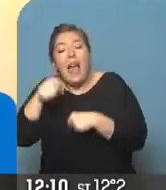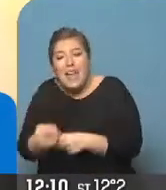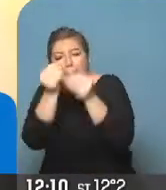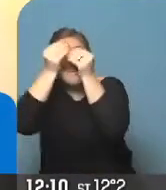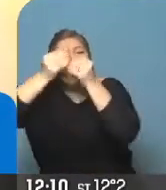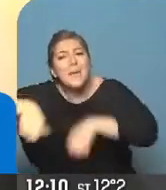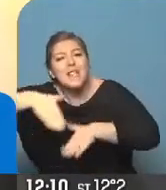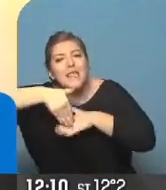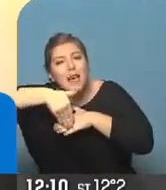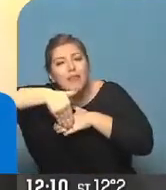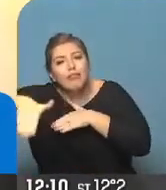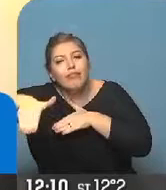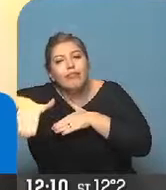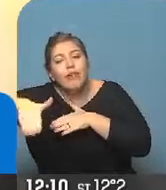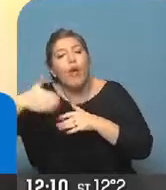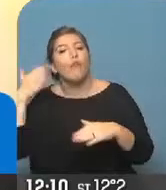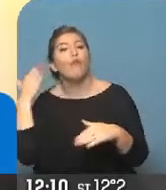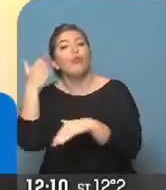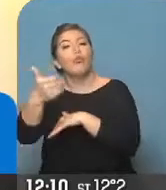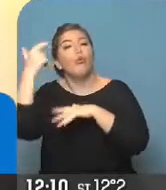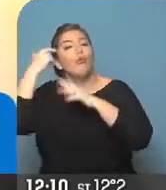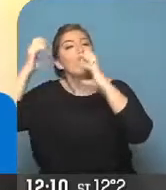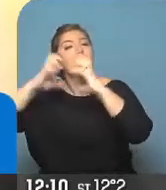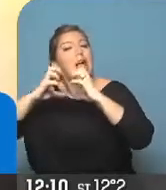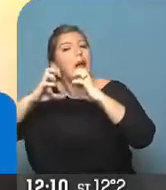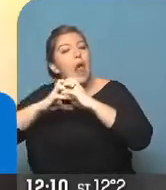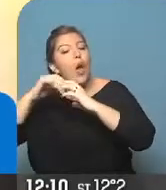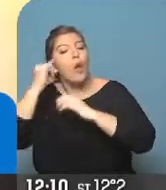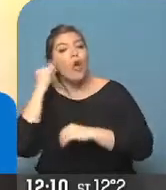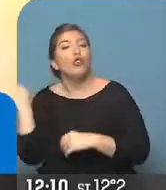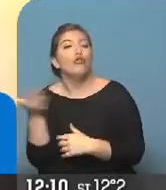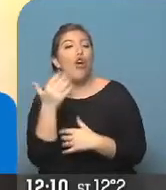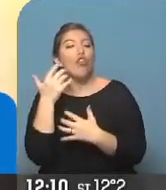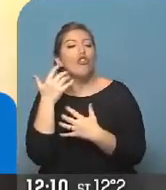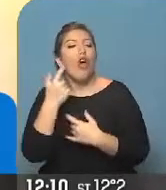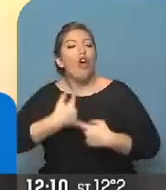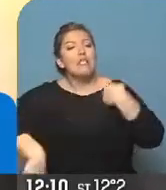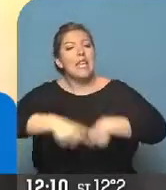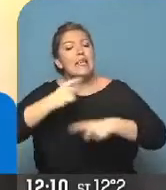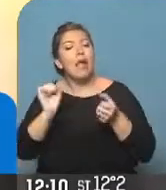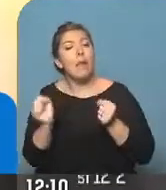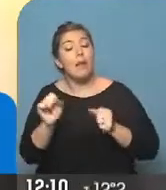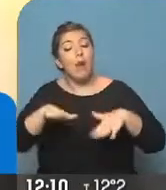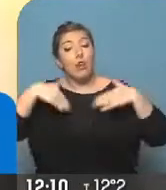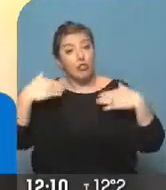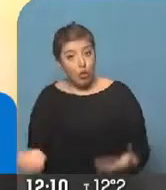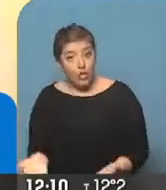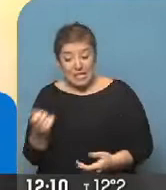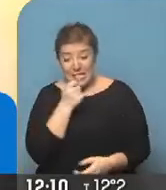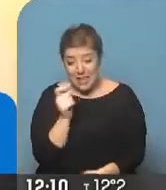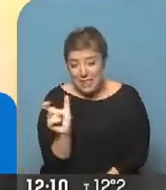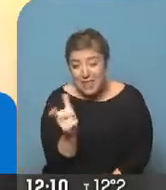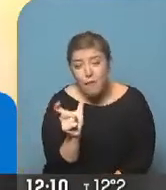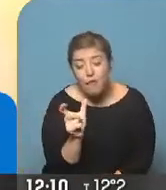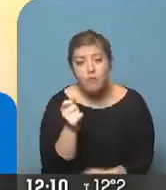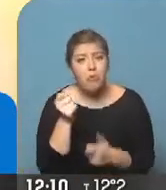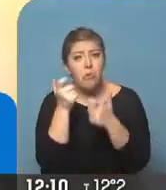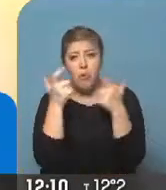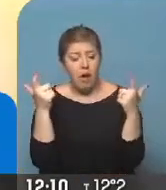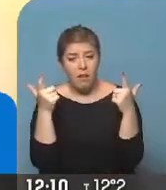formar lo que va a ser el futuro cerebro y todo el sistema nervioso. Entonces, al no haber diferencias,